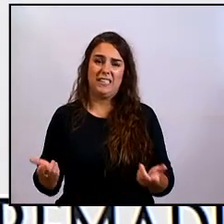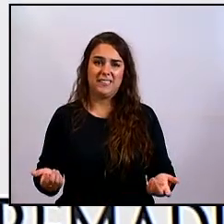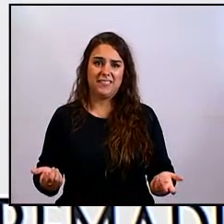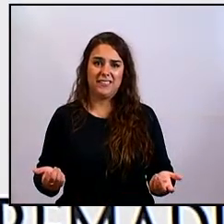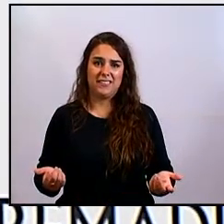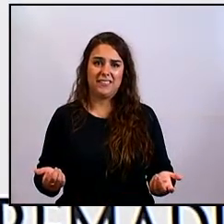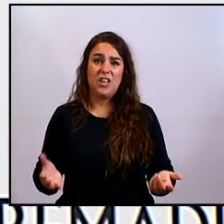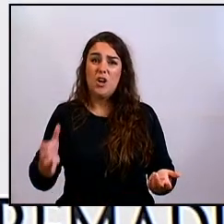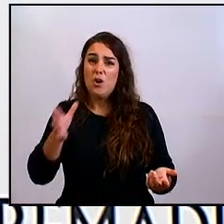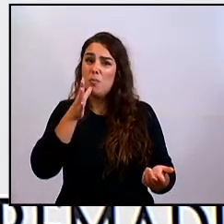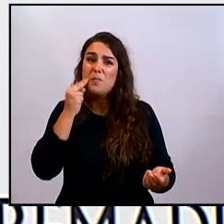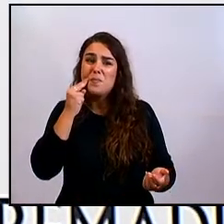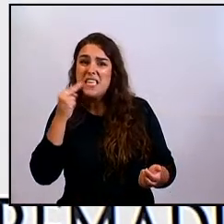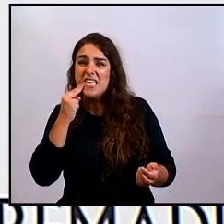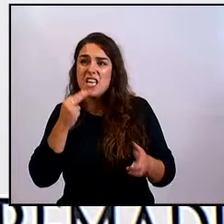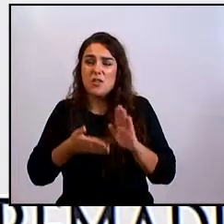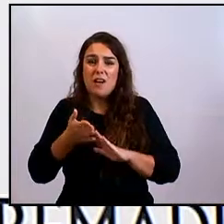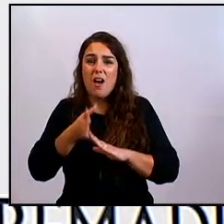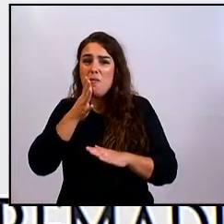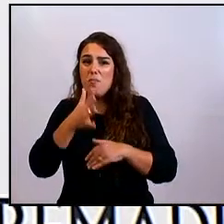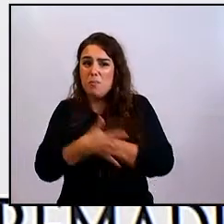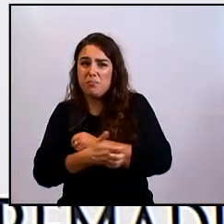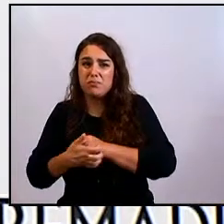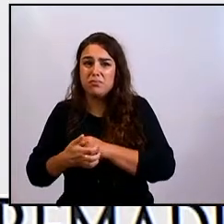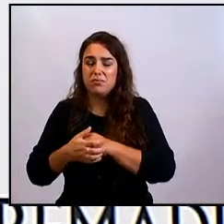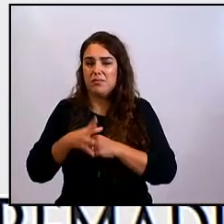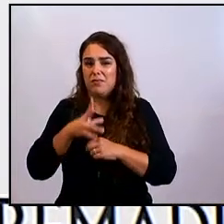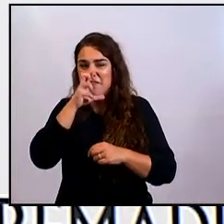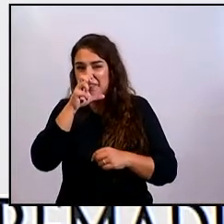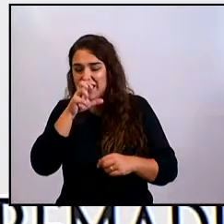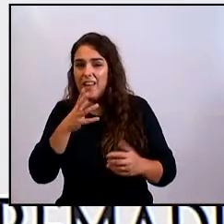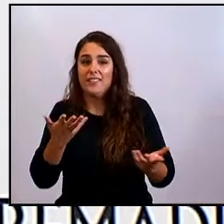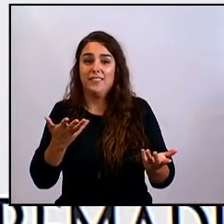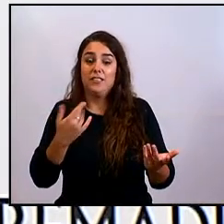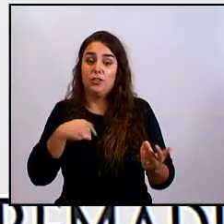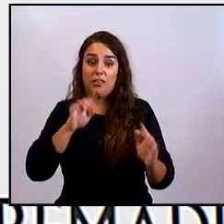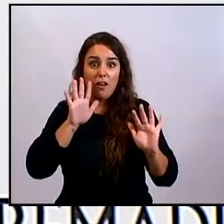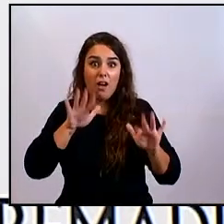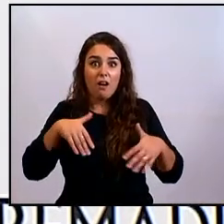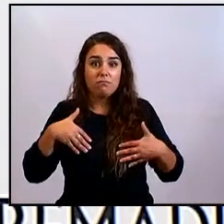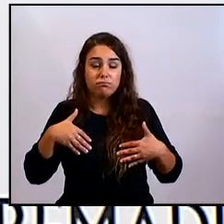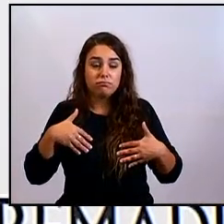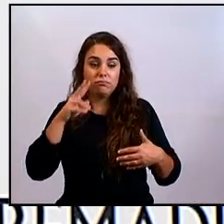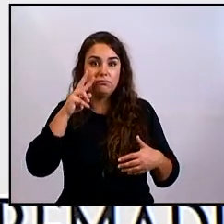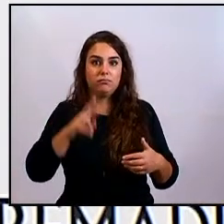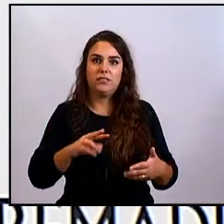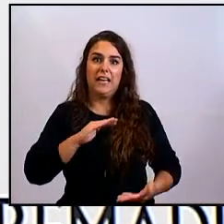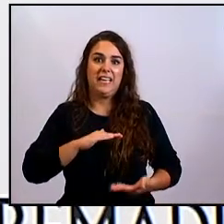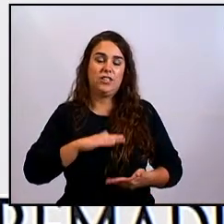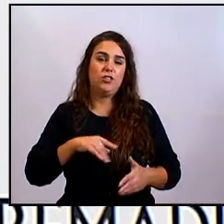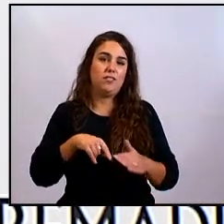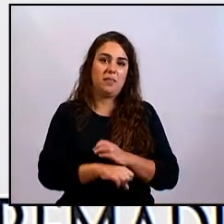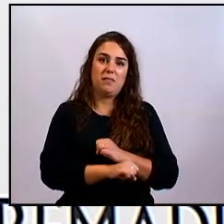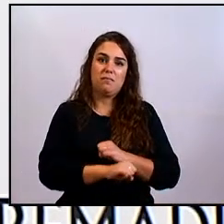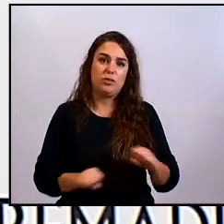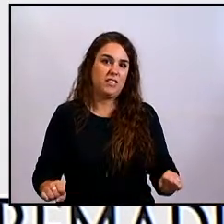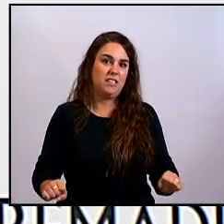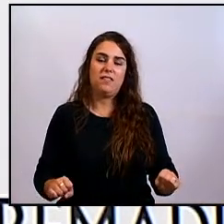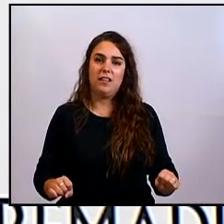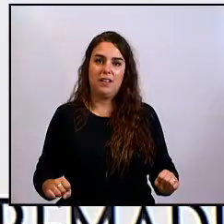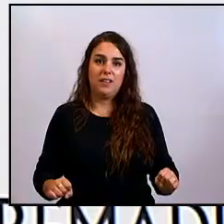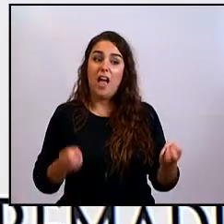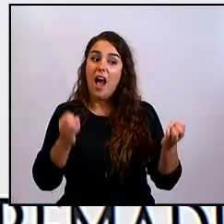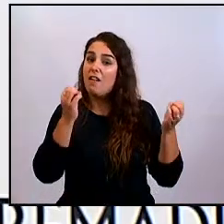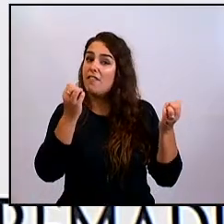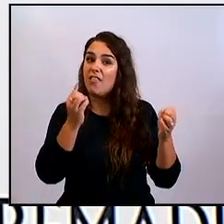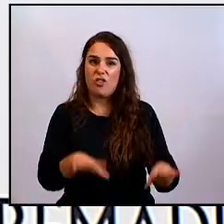vienen huyendo de la miseria, de la tragedia, y lo que se encuentran aquí es incapacidad de gestión, es desolación, es abandono,